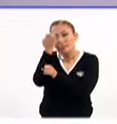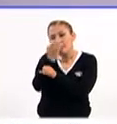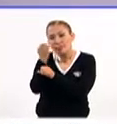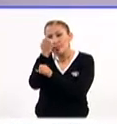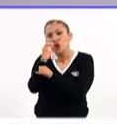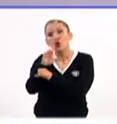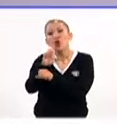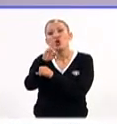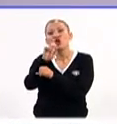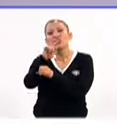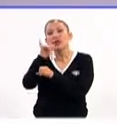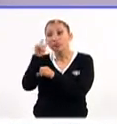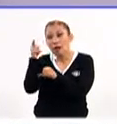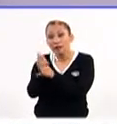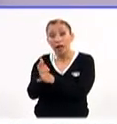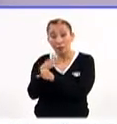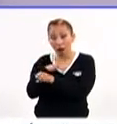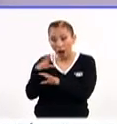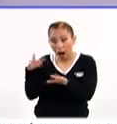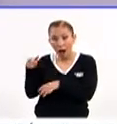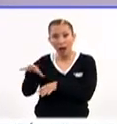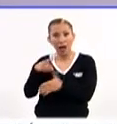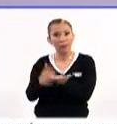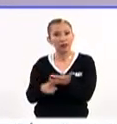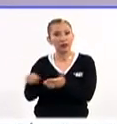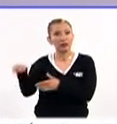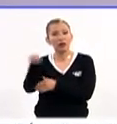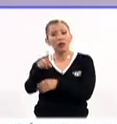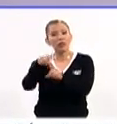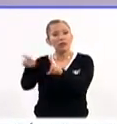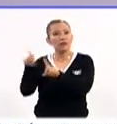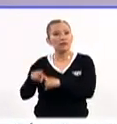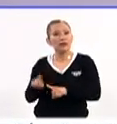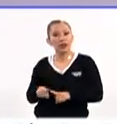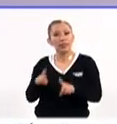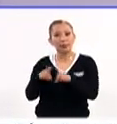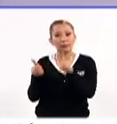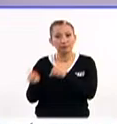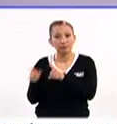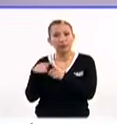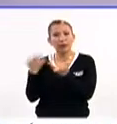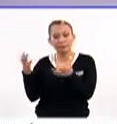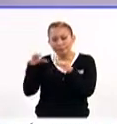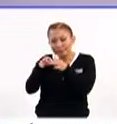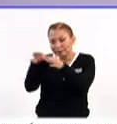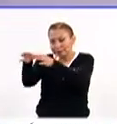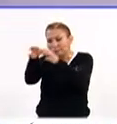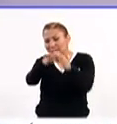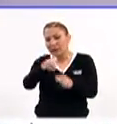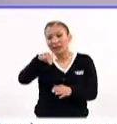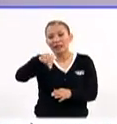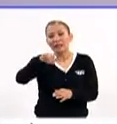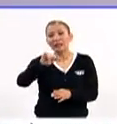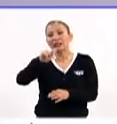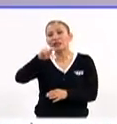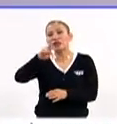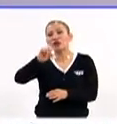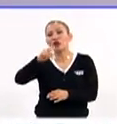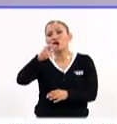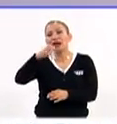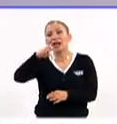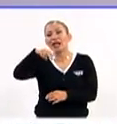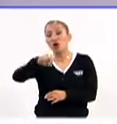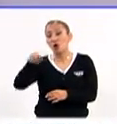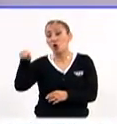explorador Curiosity se ha detectado la presencia de distintas concentraciones de